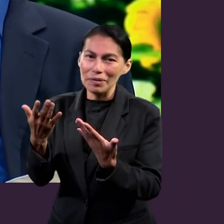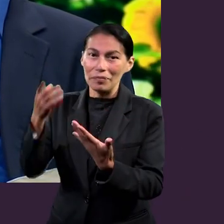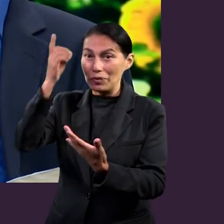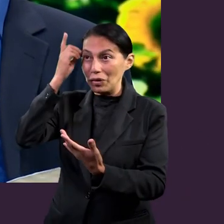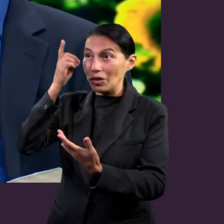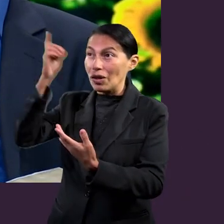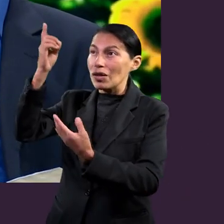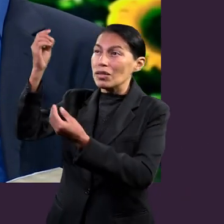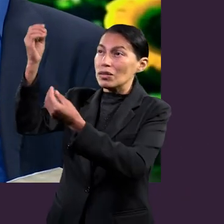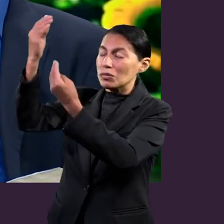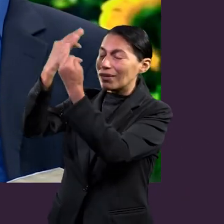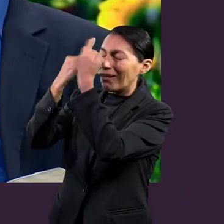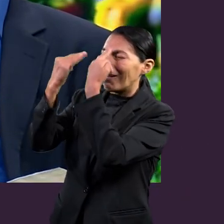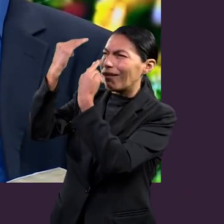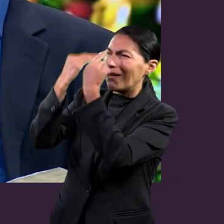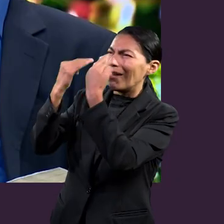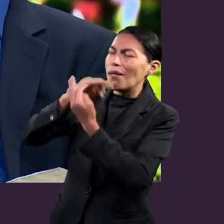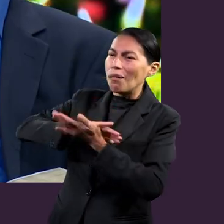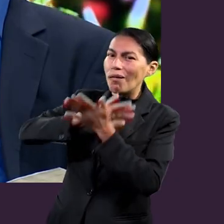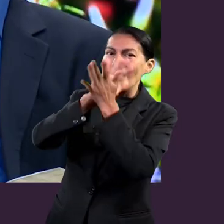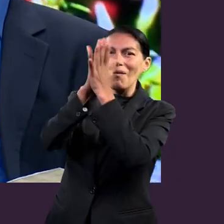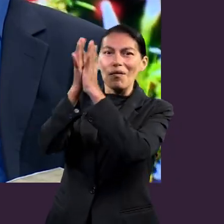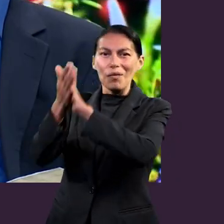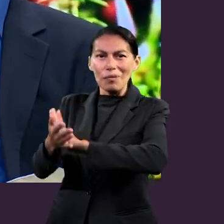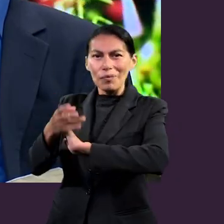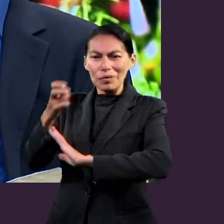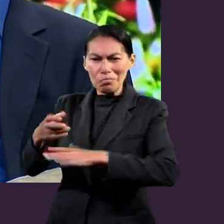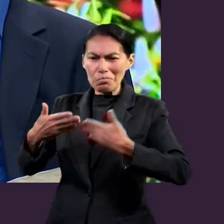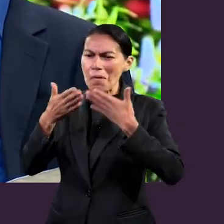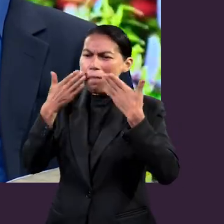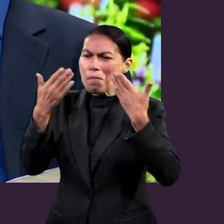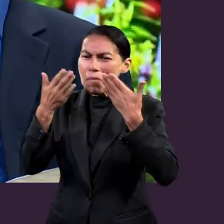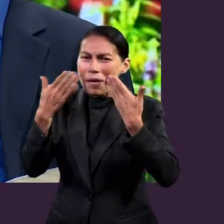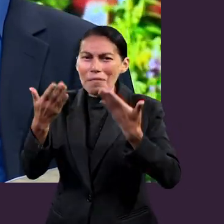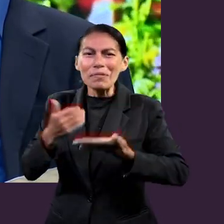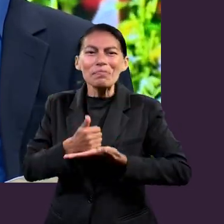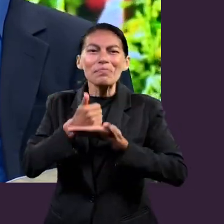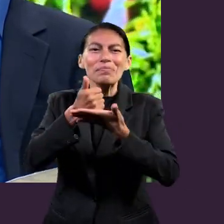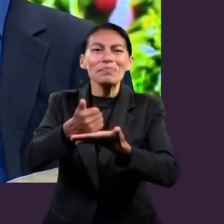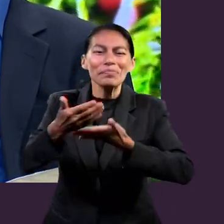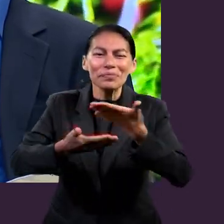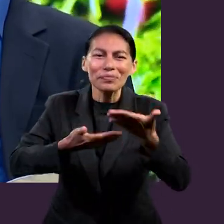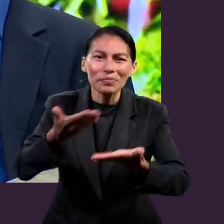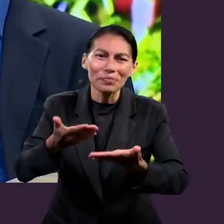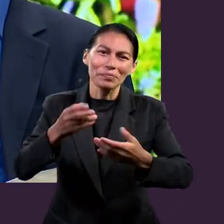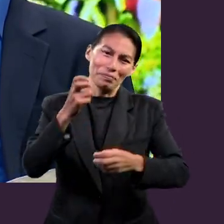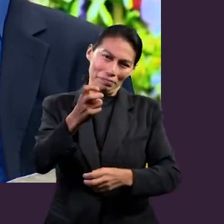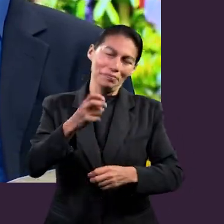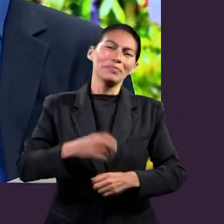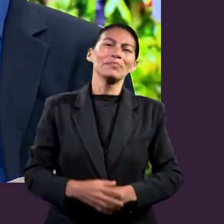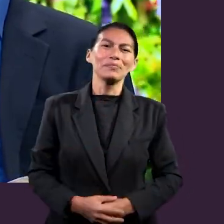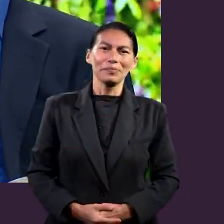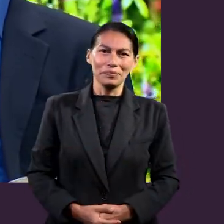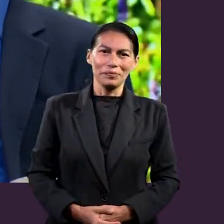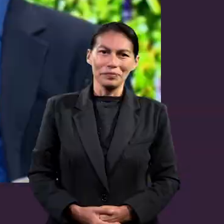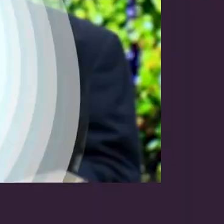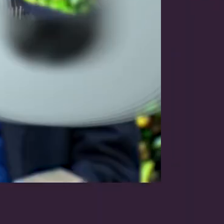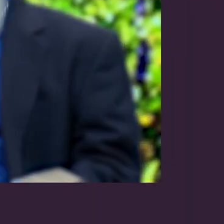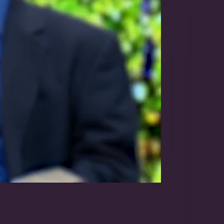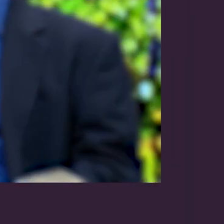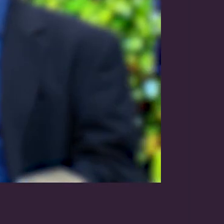Los que hemos sido tocados por el poder de Dios, debemos ser personas bondadosas y gentiles.